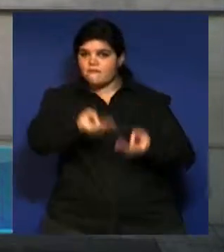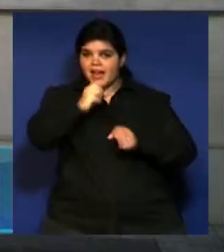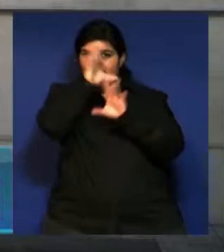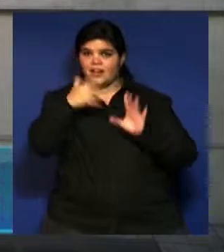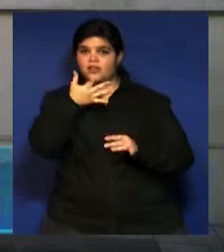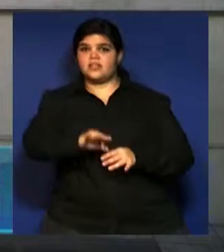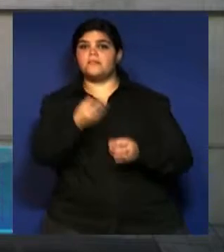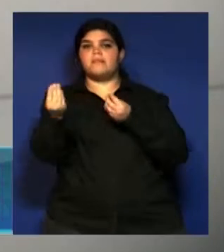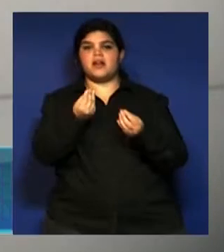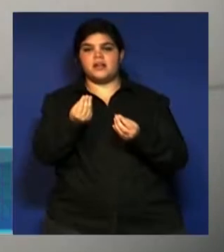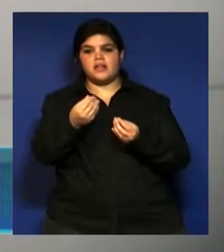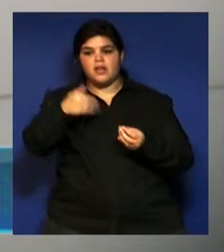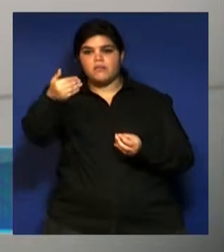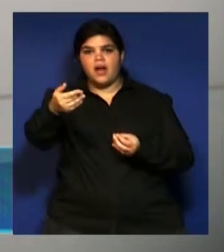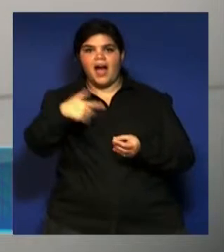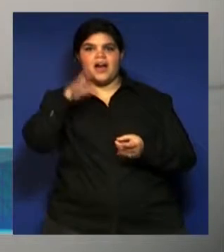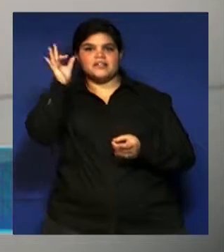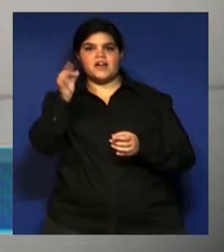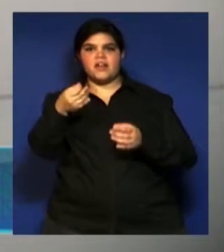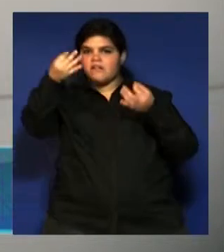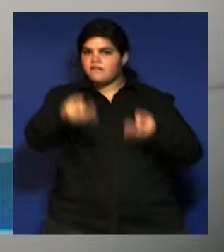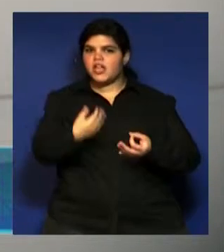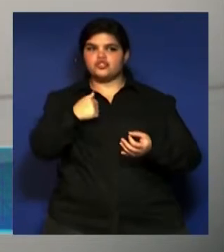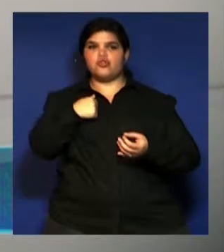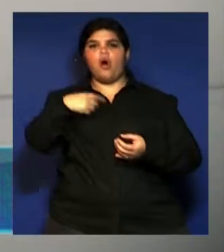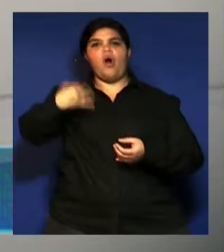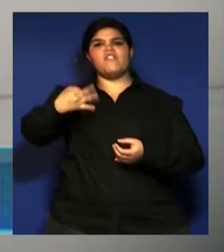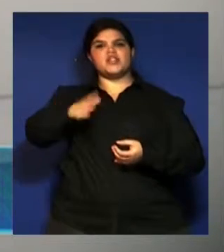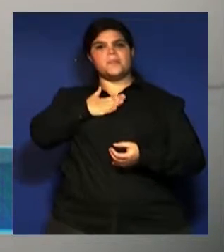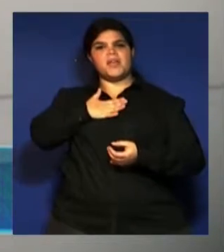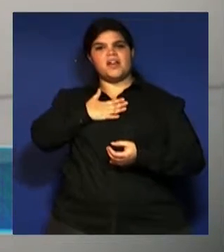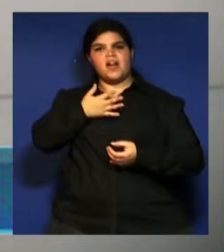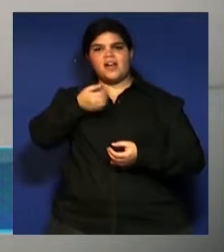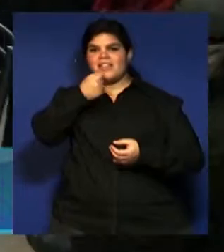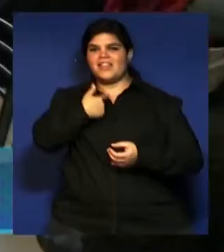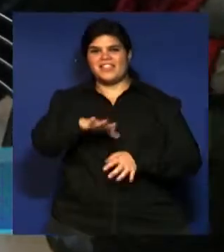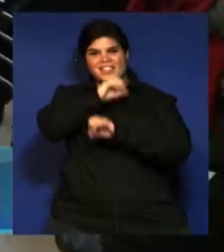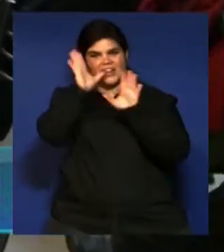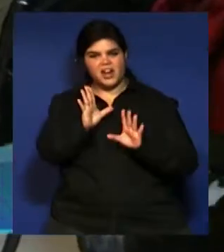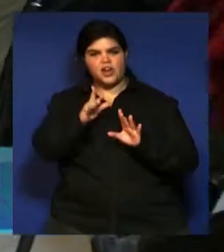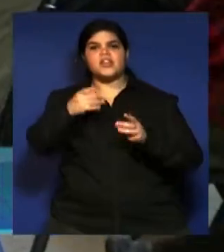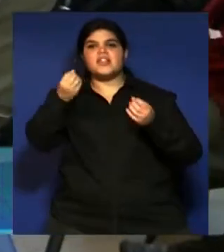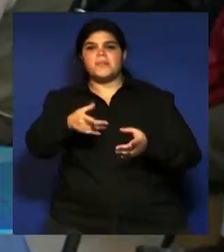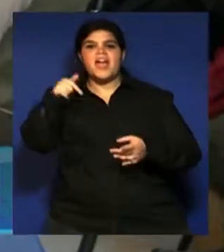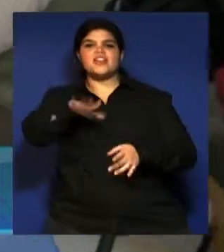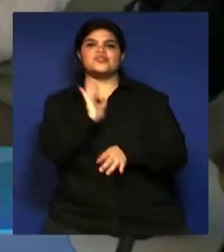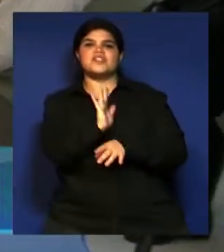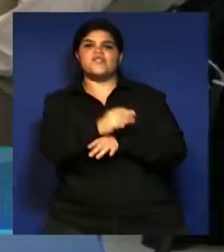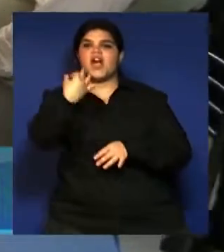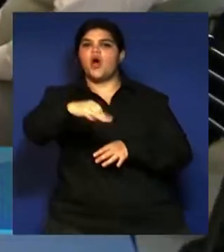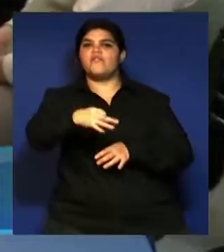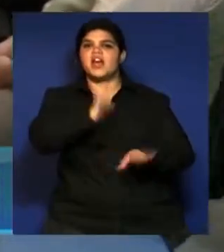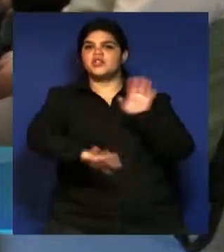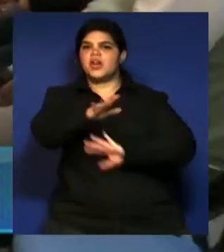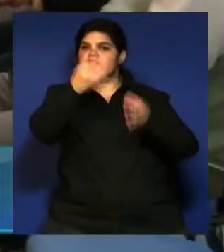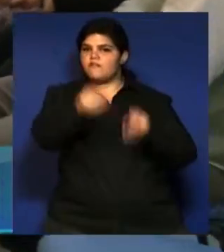saber cuáles son las normas aplicables a su función y por qué están obligados a hacer las cosas de una determinada manera y no de otra.